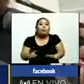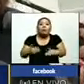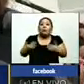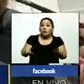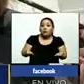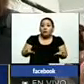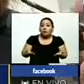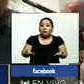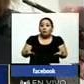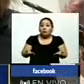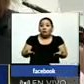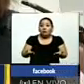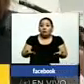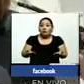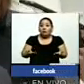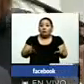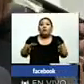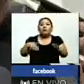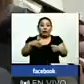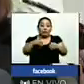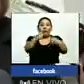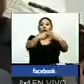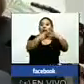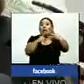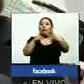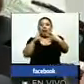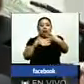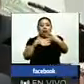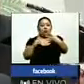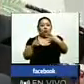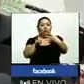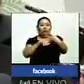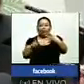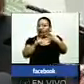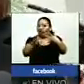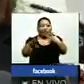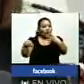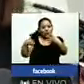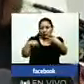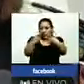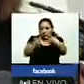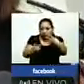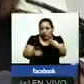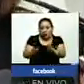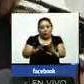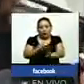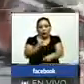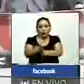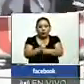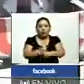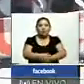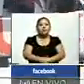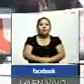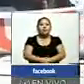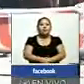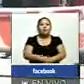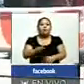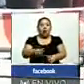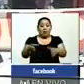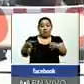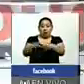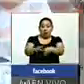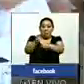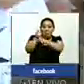que el decreto ha sido calificado como inconstitucional y también como inconveniente. Para el gremio de